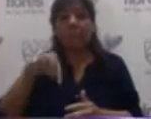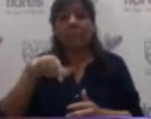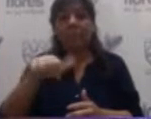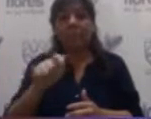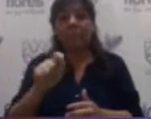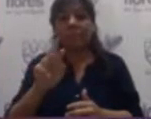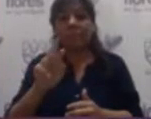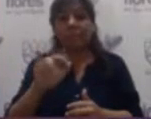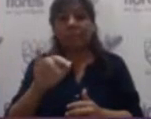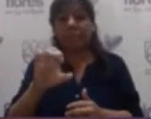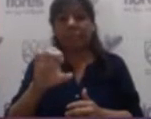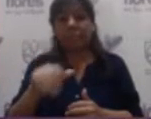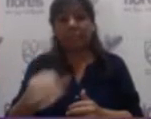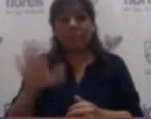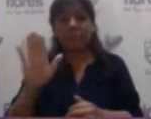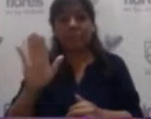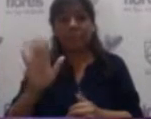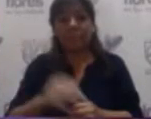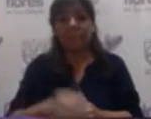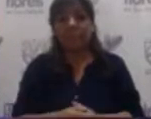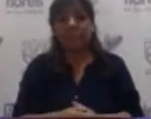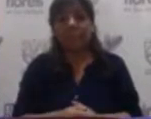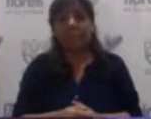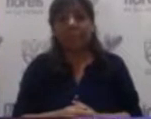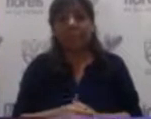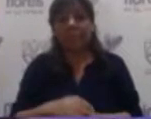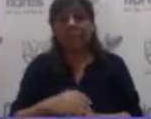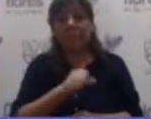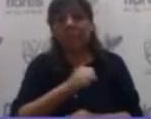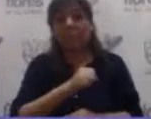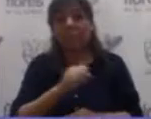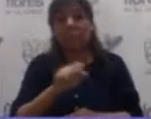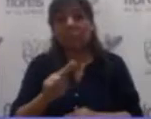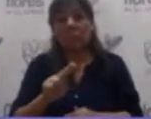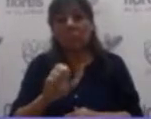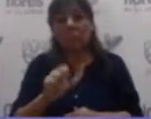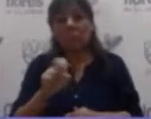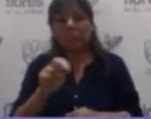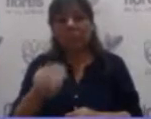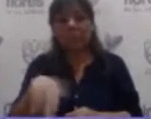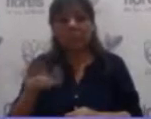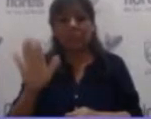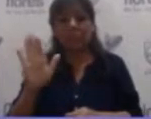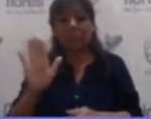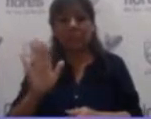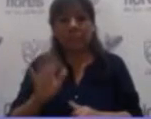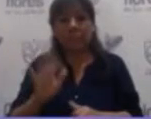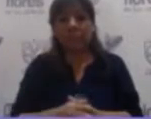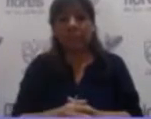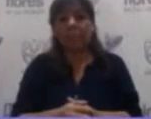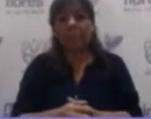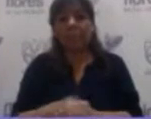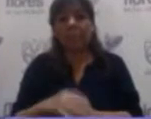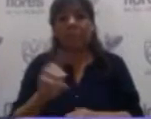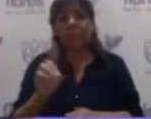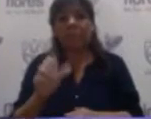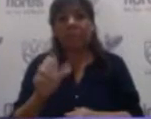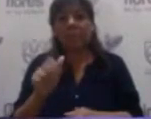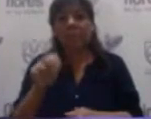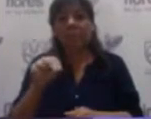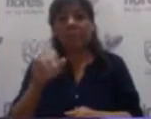Río Jiménez de Olavide, señora Susana Stiglitz Watson, señorita Daniela Lozano